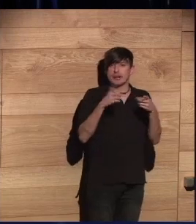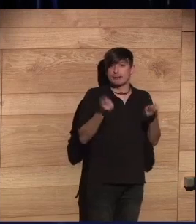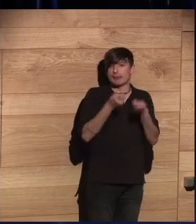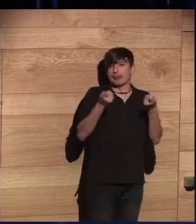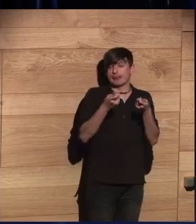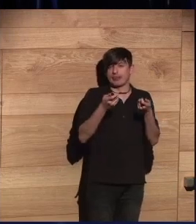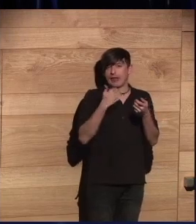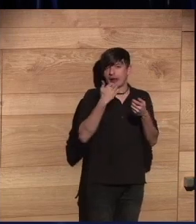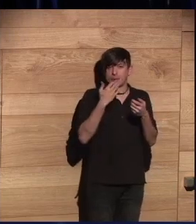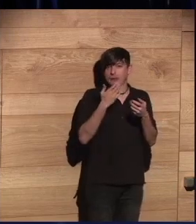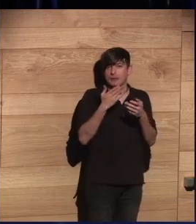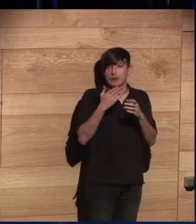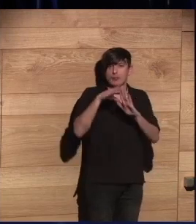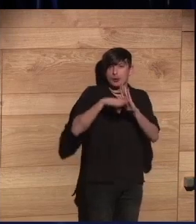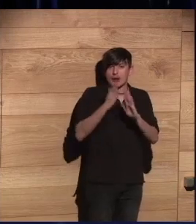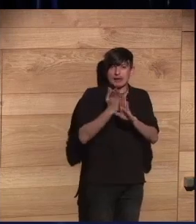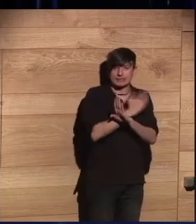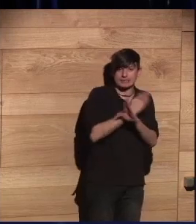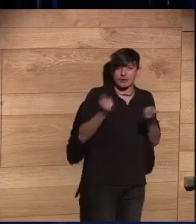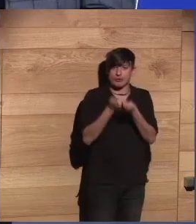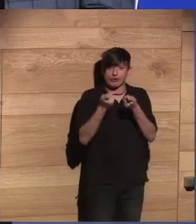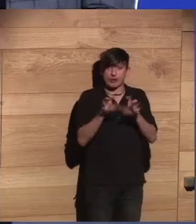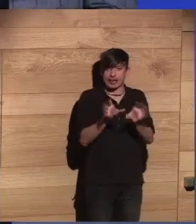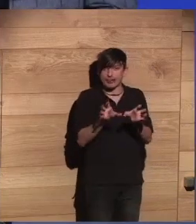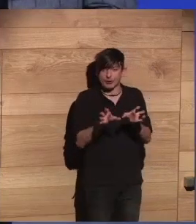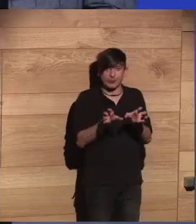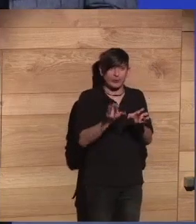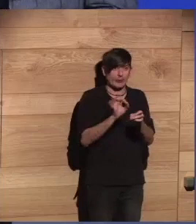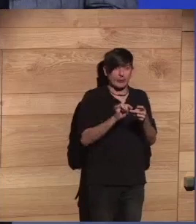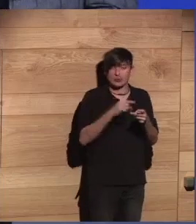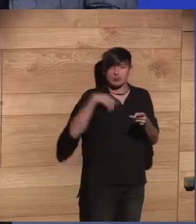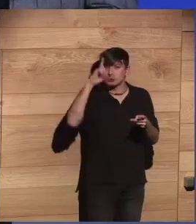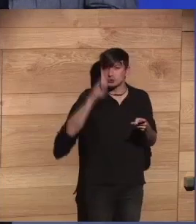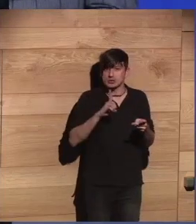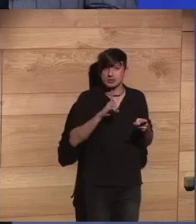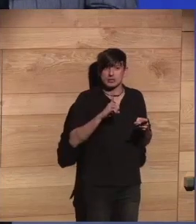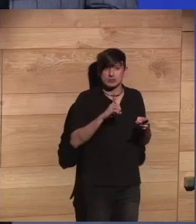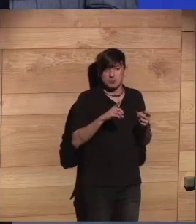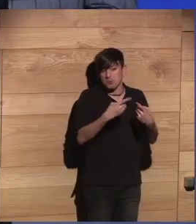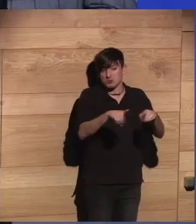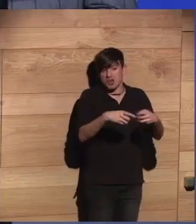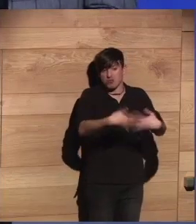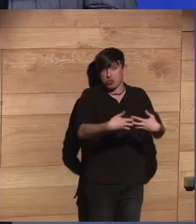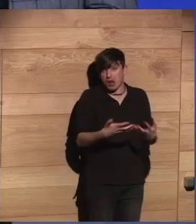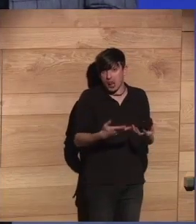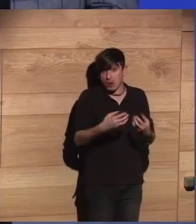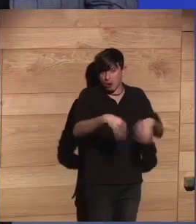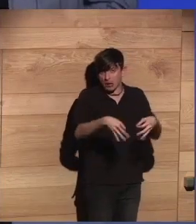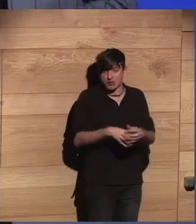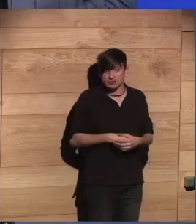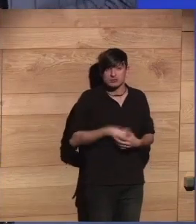ponen antes de un programa, sí, anuncios de radio, no sé si se utilizaba... la música funcional, ¿no? Exactamente, sí,